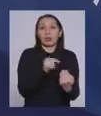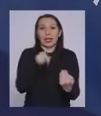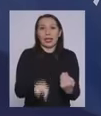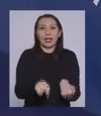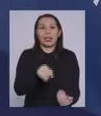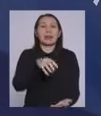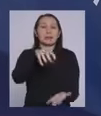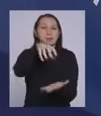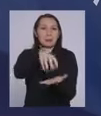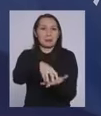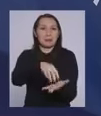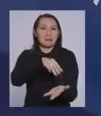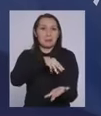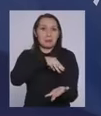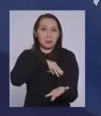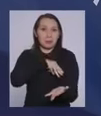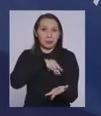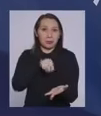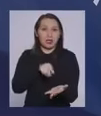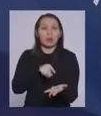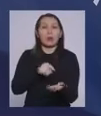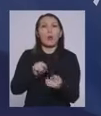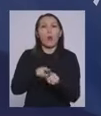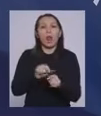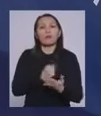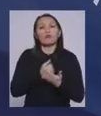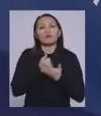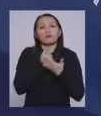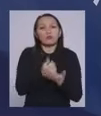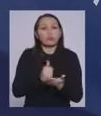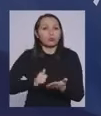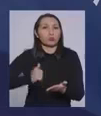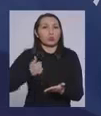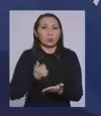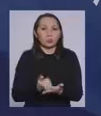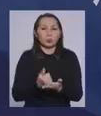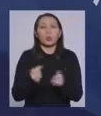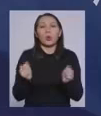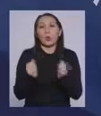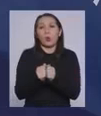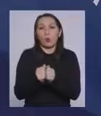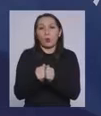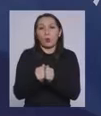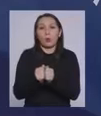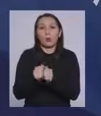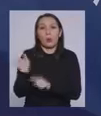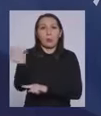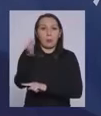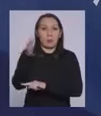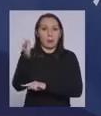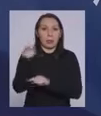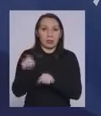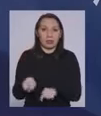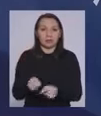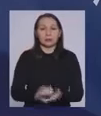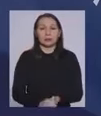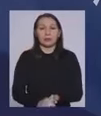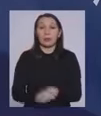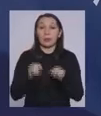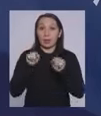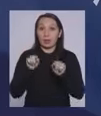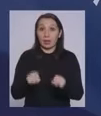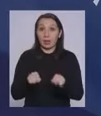región metropolitana, es decir, fueron solidarias con la patria.